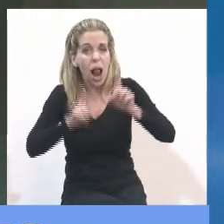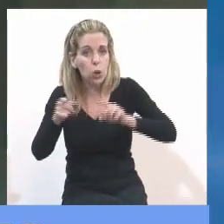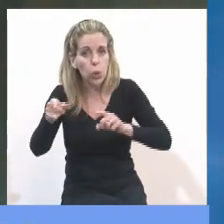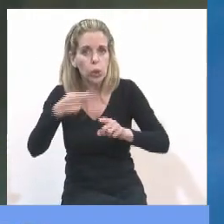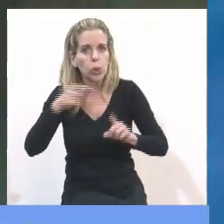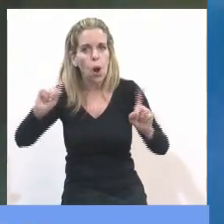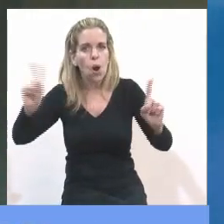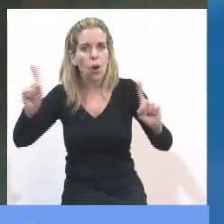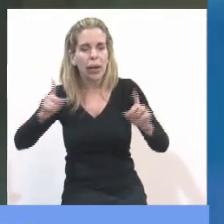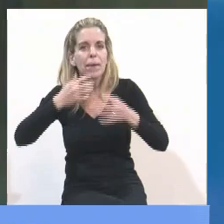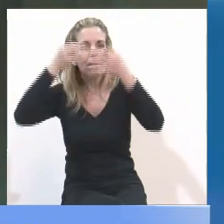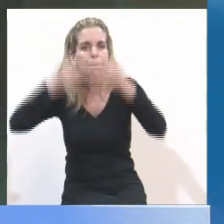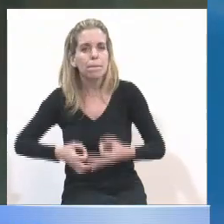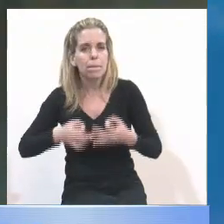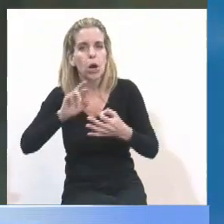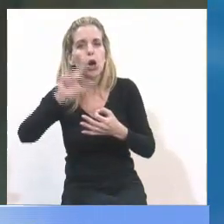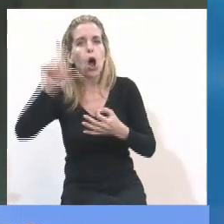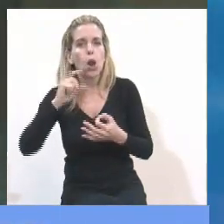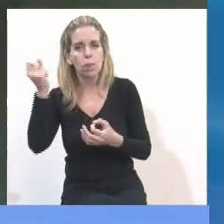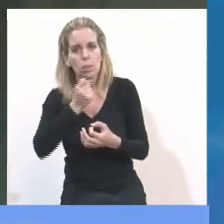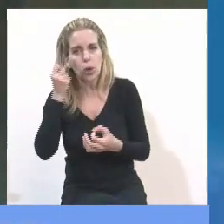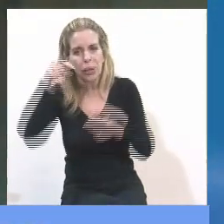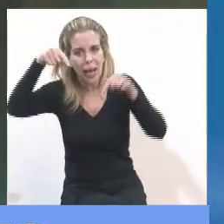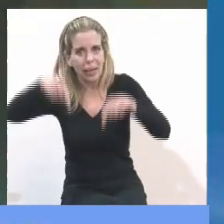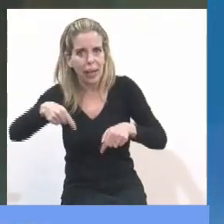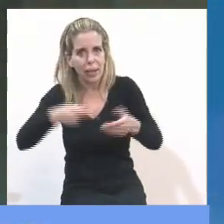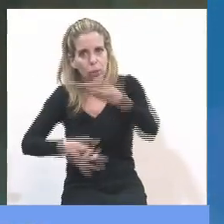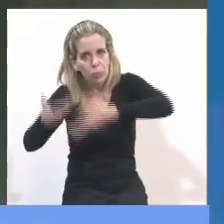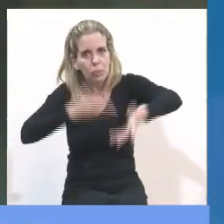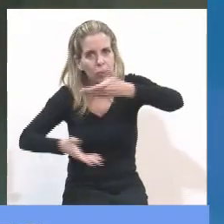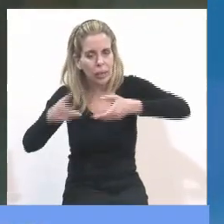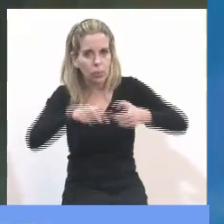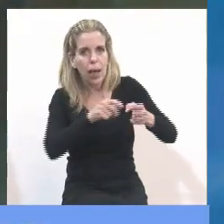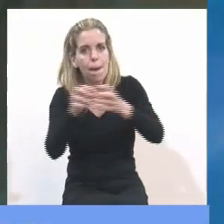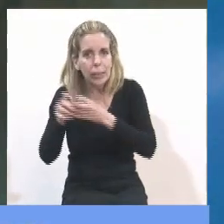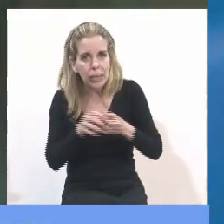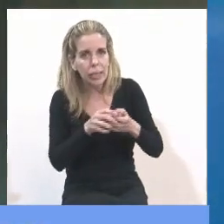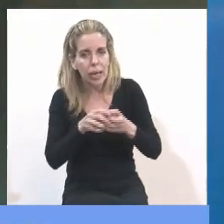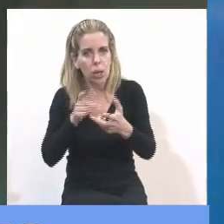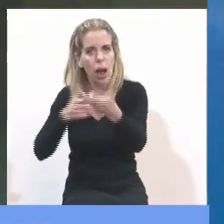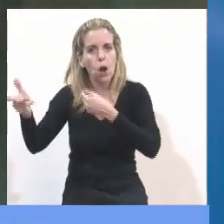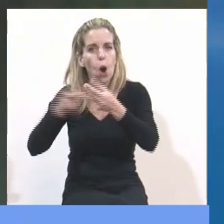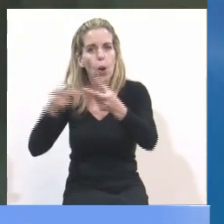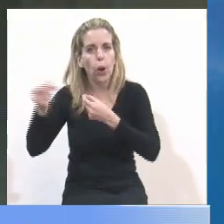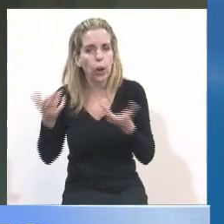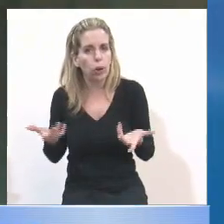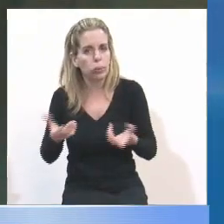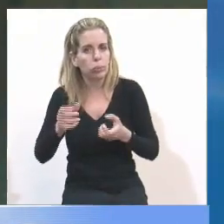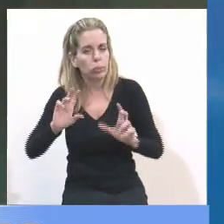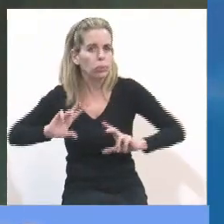cumplir un rol tan importante como participar de una sesión de acuerdos y se renieguen